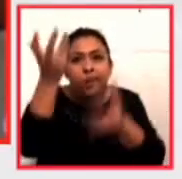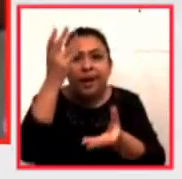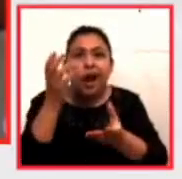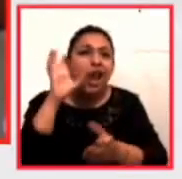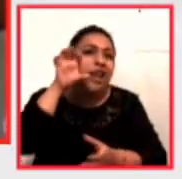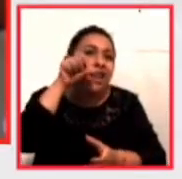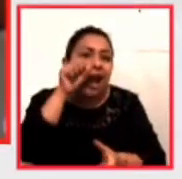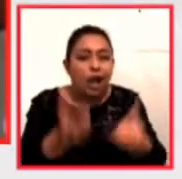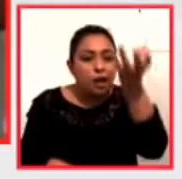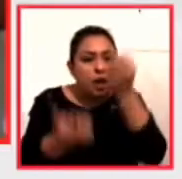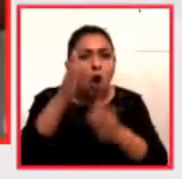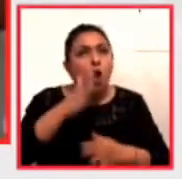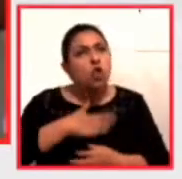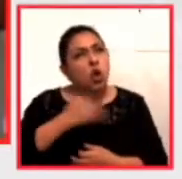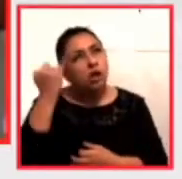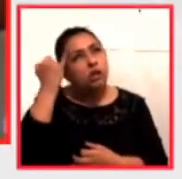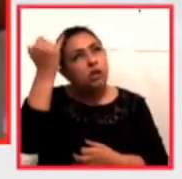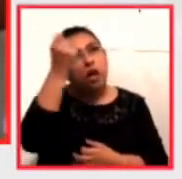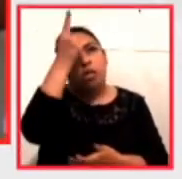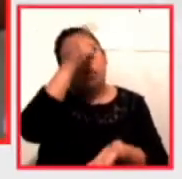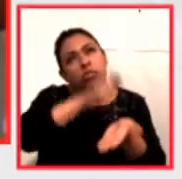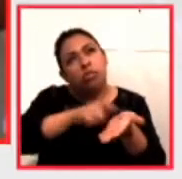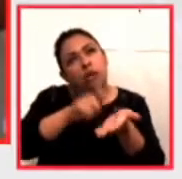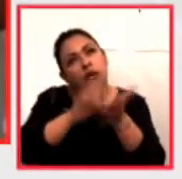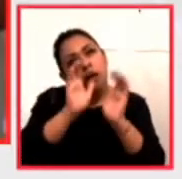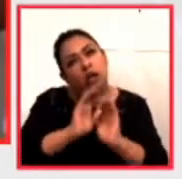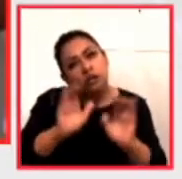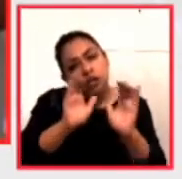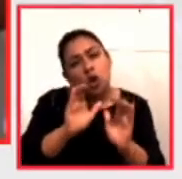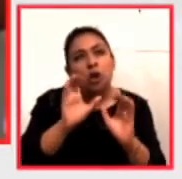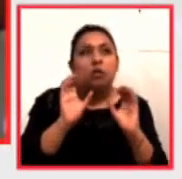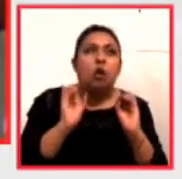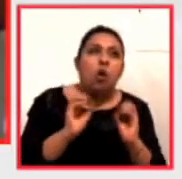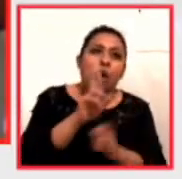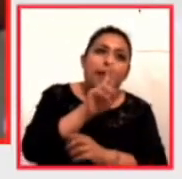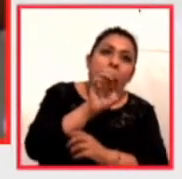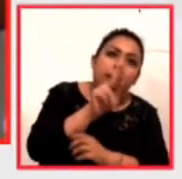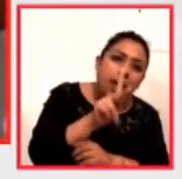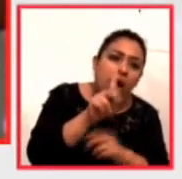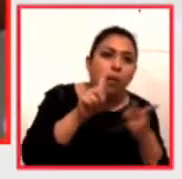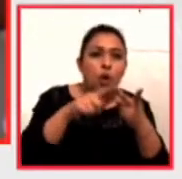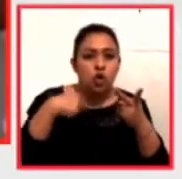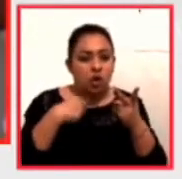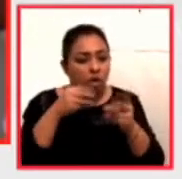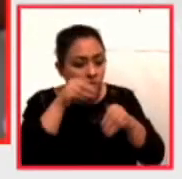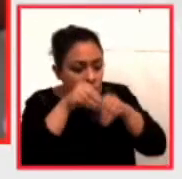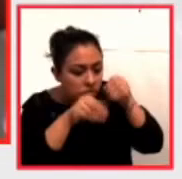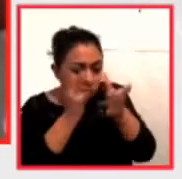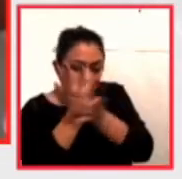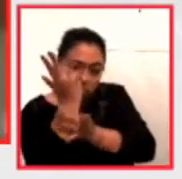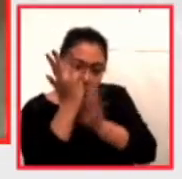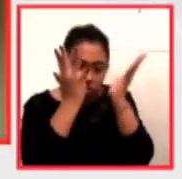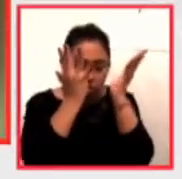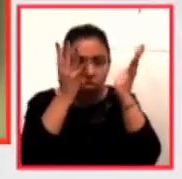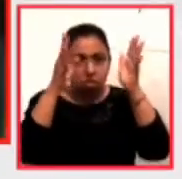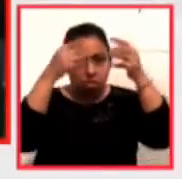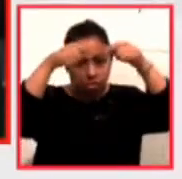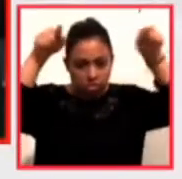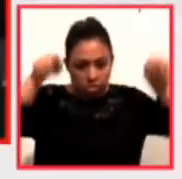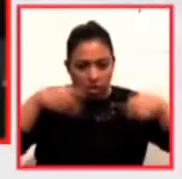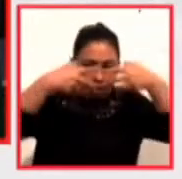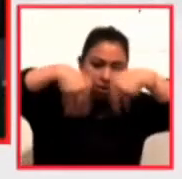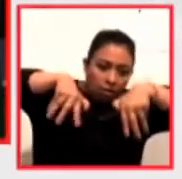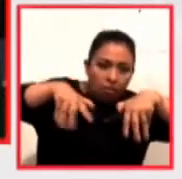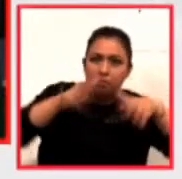propias canciones, cómo hacer canciones de rap, cómo hacer sus títeres y su propia función de títeres sin salir de casa.